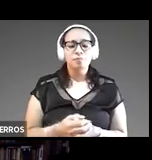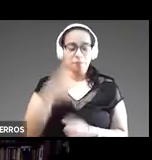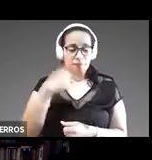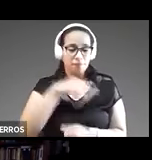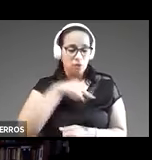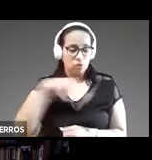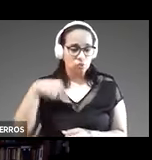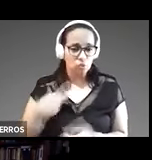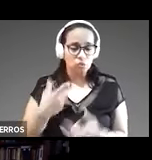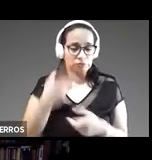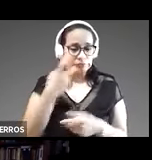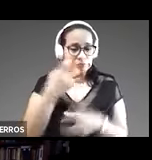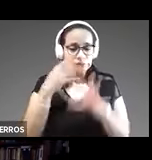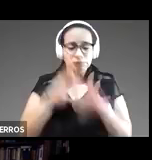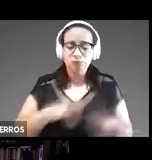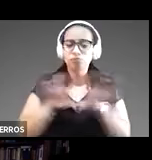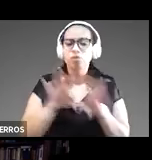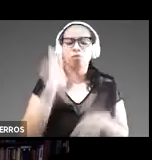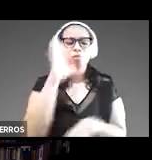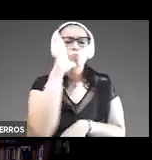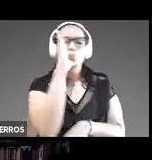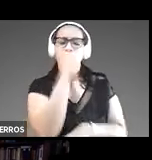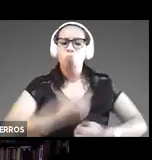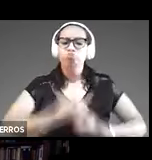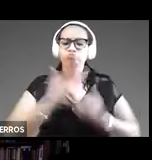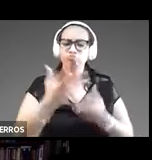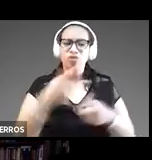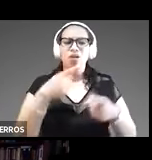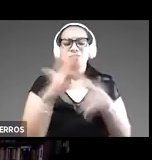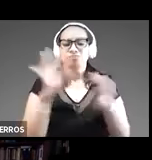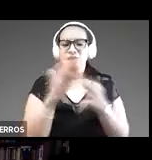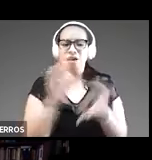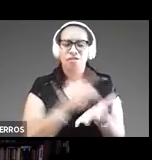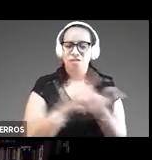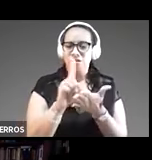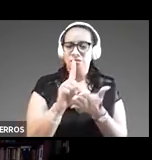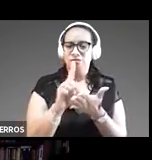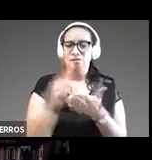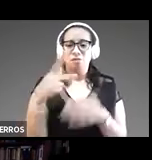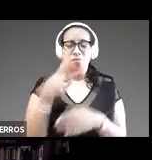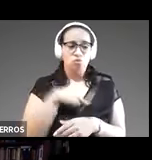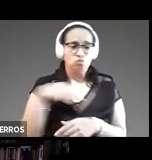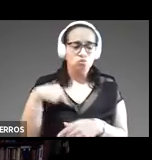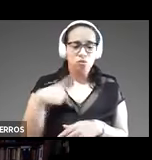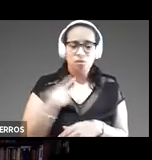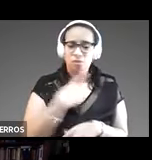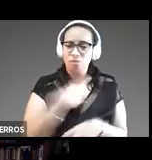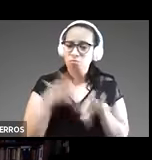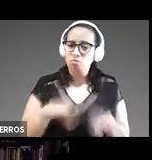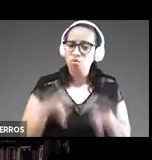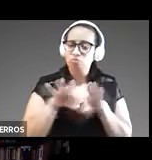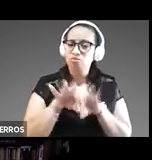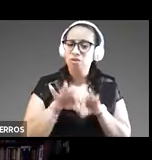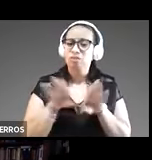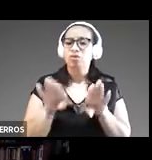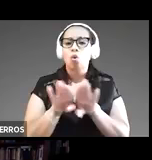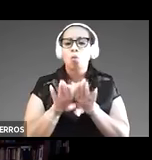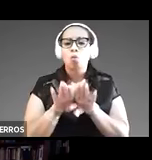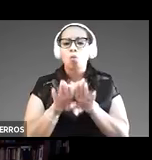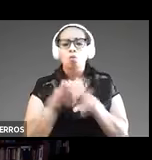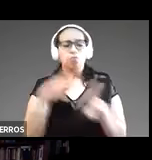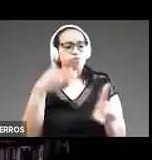fundamental, no podemos hablar de derechos si no los asumimos como partes intrínsecas,